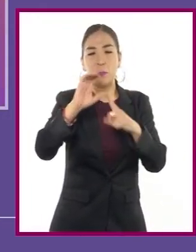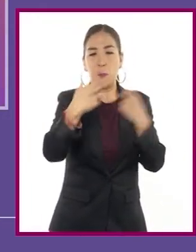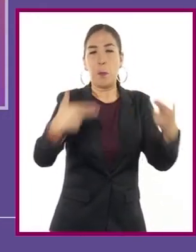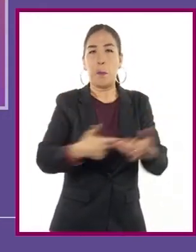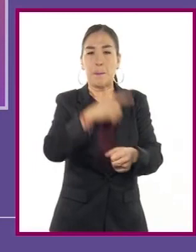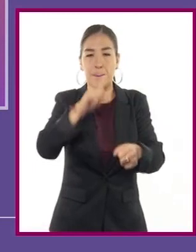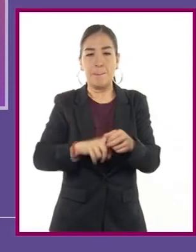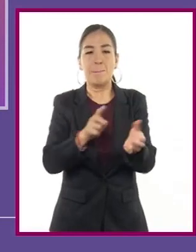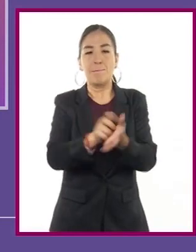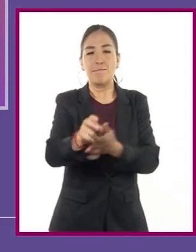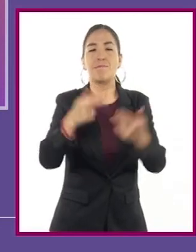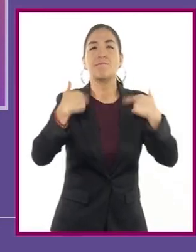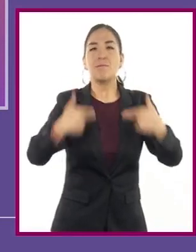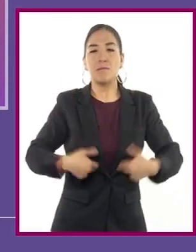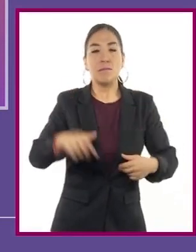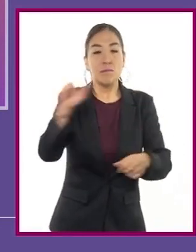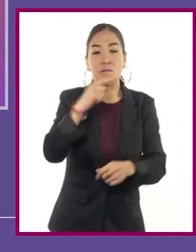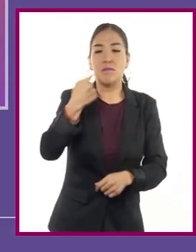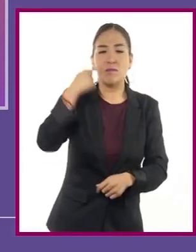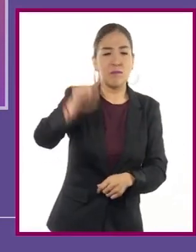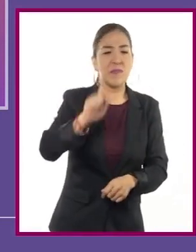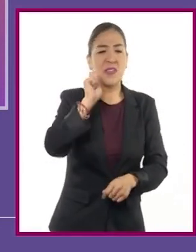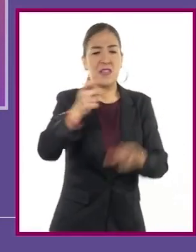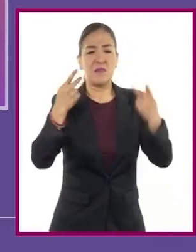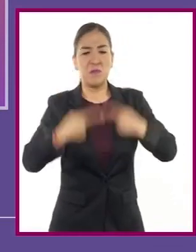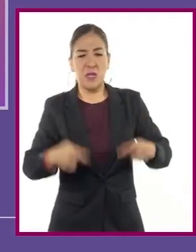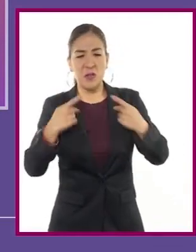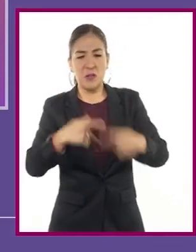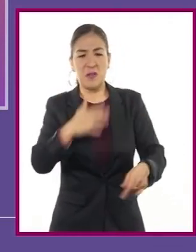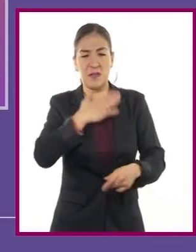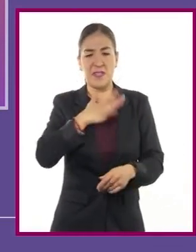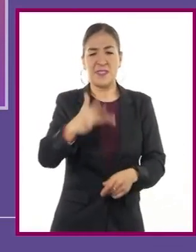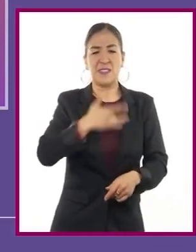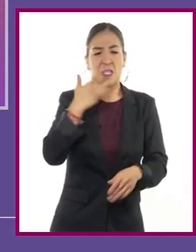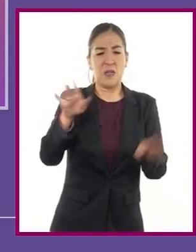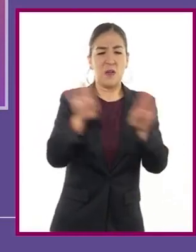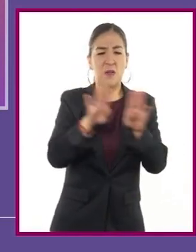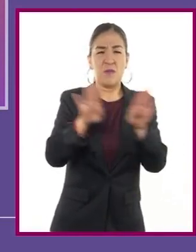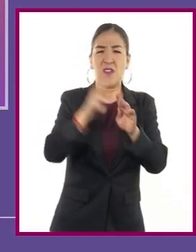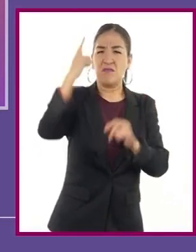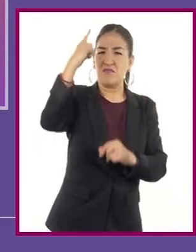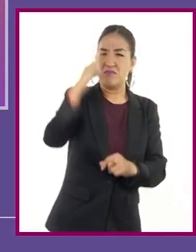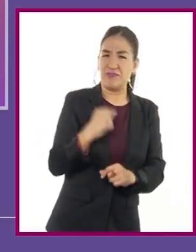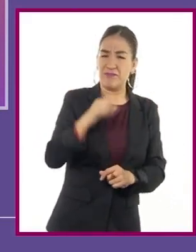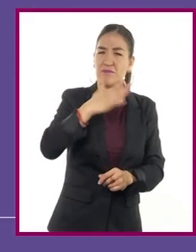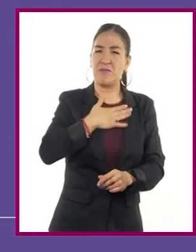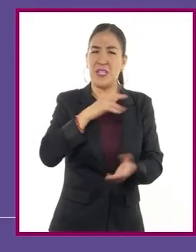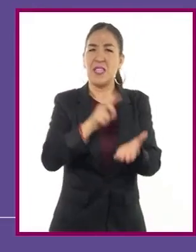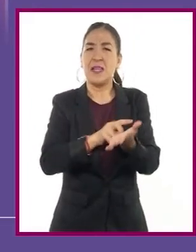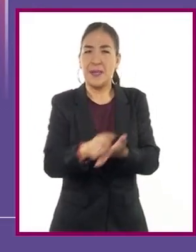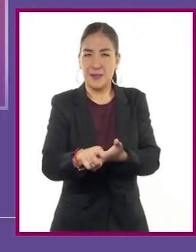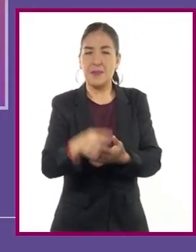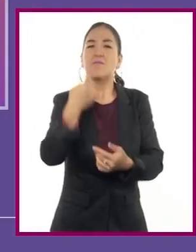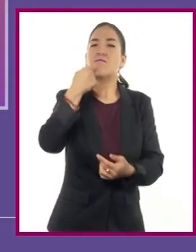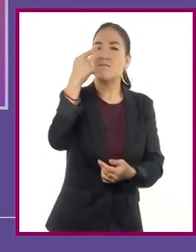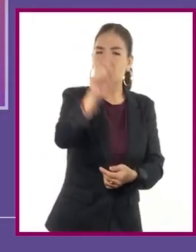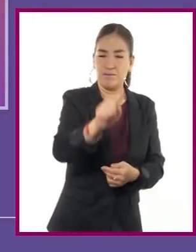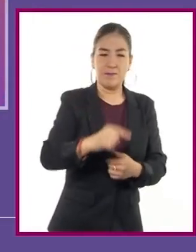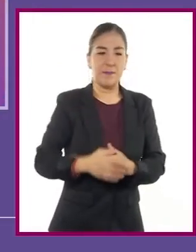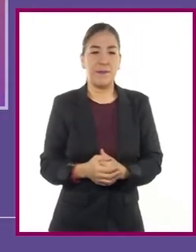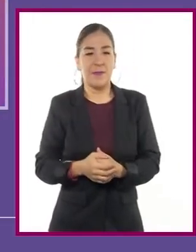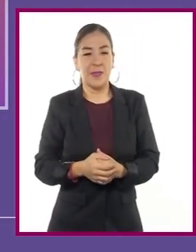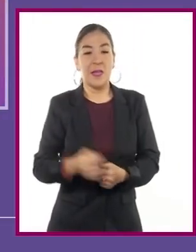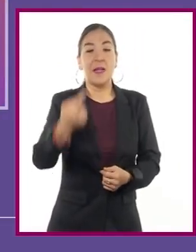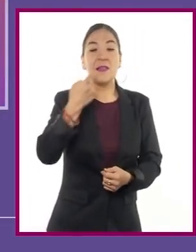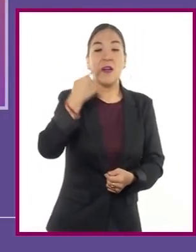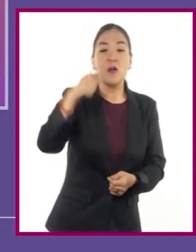cabo cuando una persona considera que sus derechos han sido transgredidos. Denuncia ante